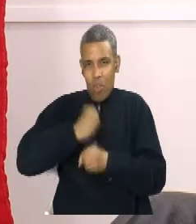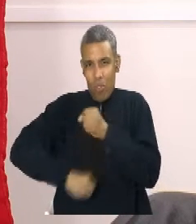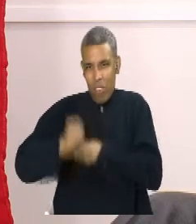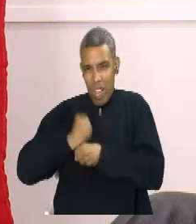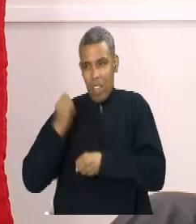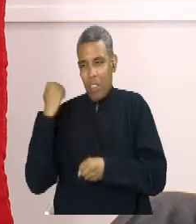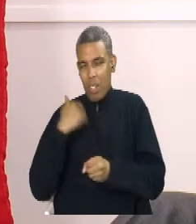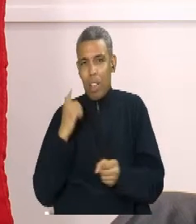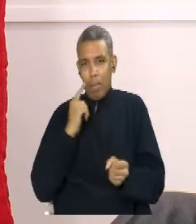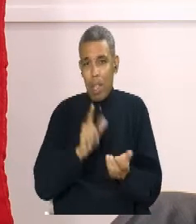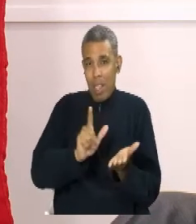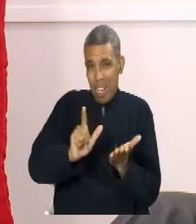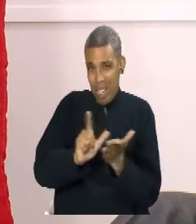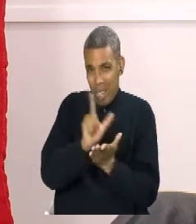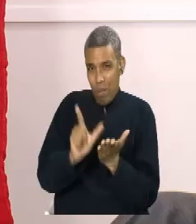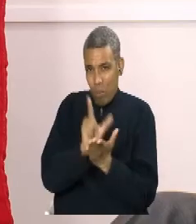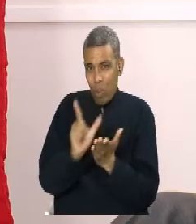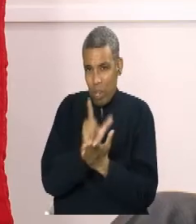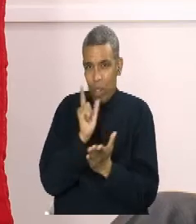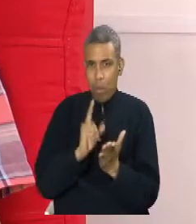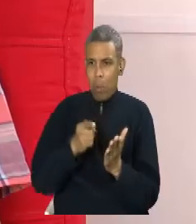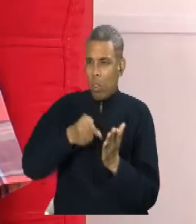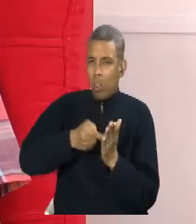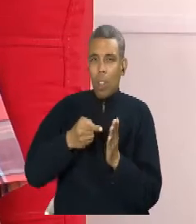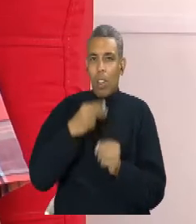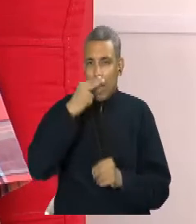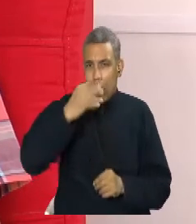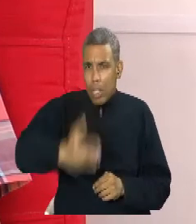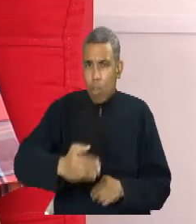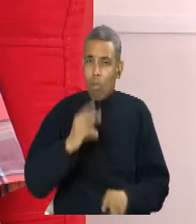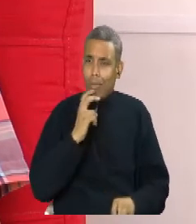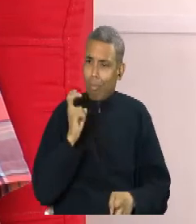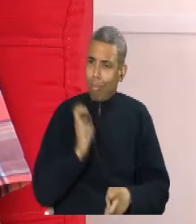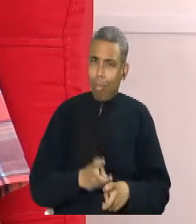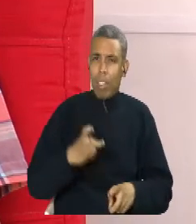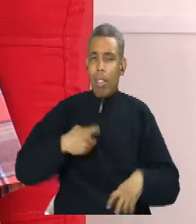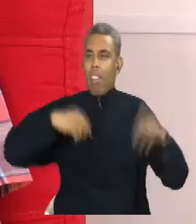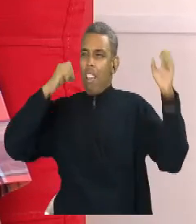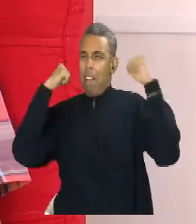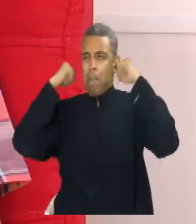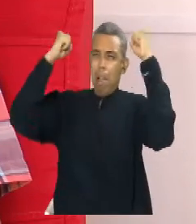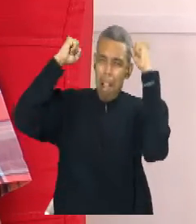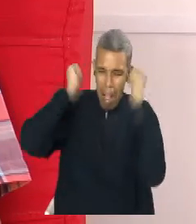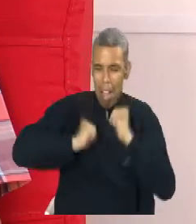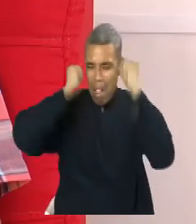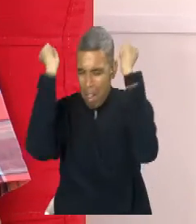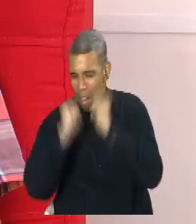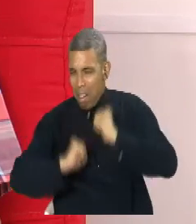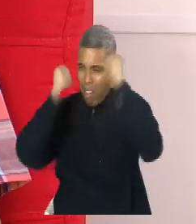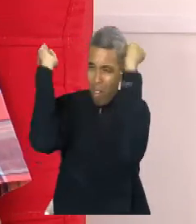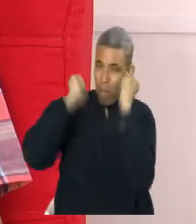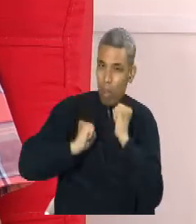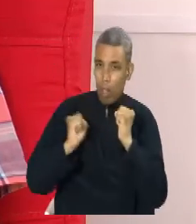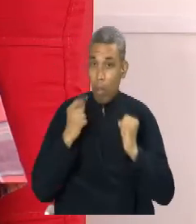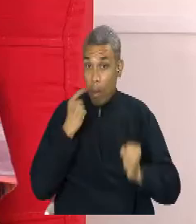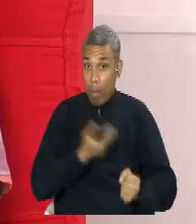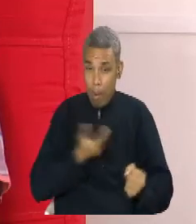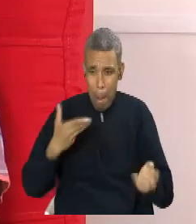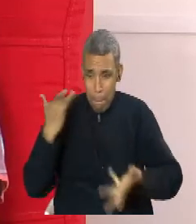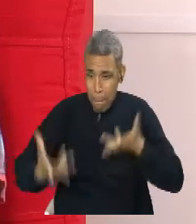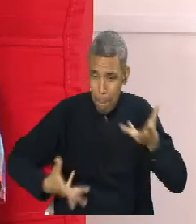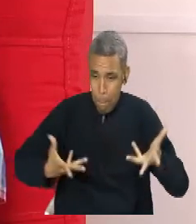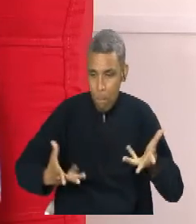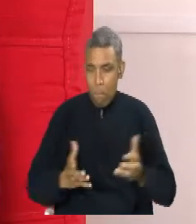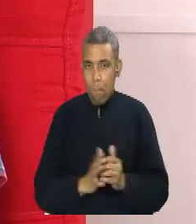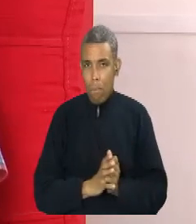norma no sé si todavía de el autor era un doctor tour aquí que el